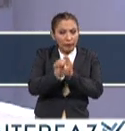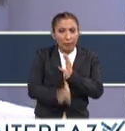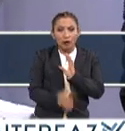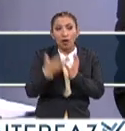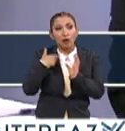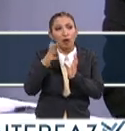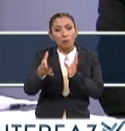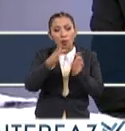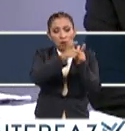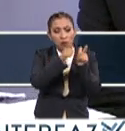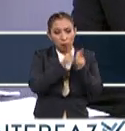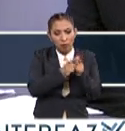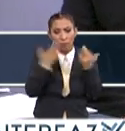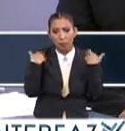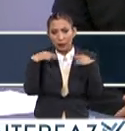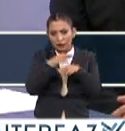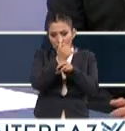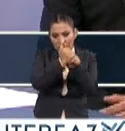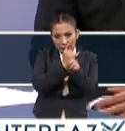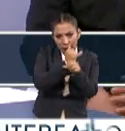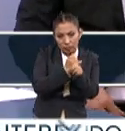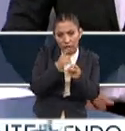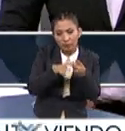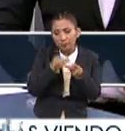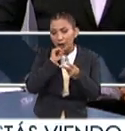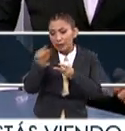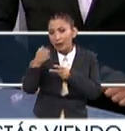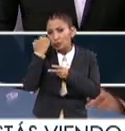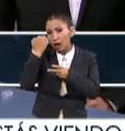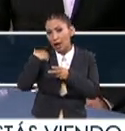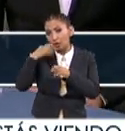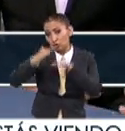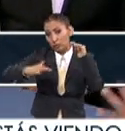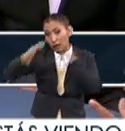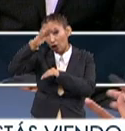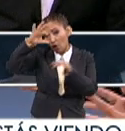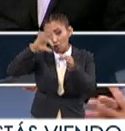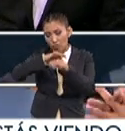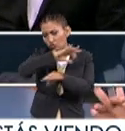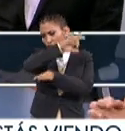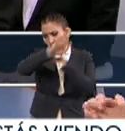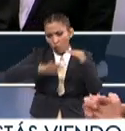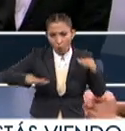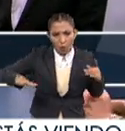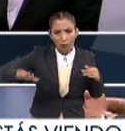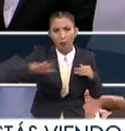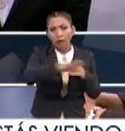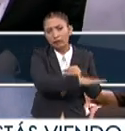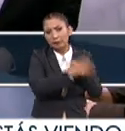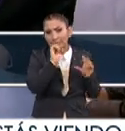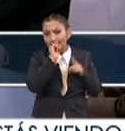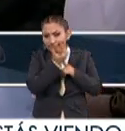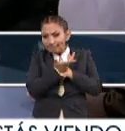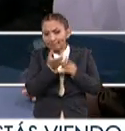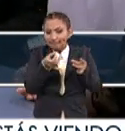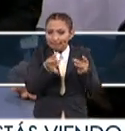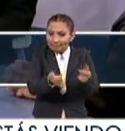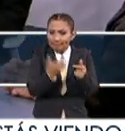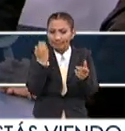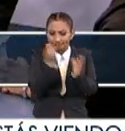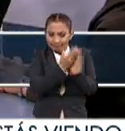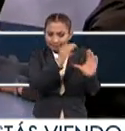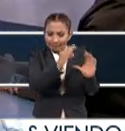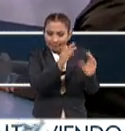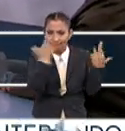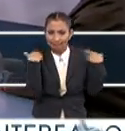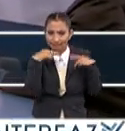ejemplo, tenemos cuerpo académico y trabajamos como Escuela de Educación Superior en toda esa situación de la calidad de la